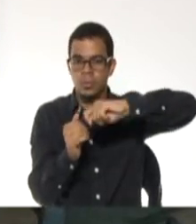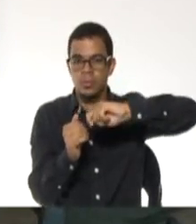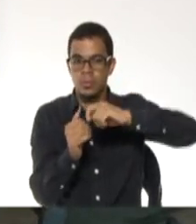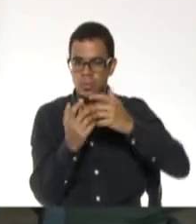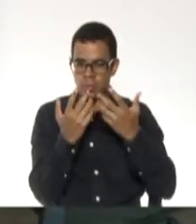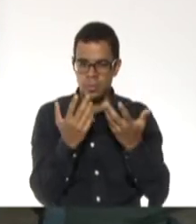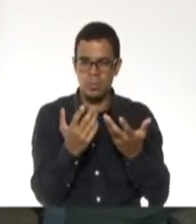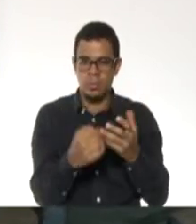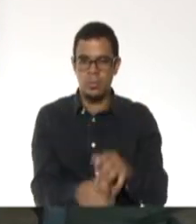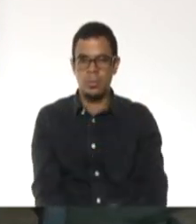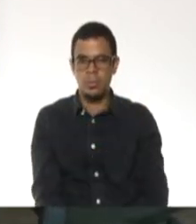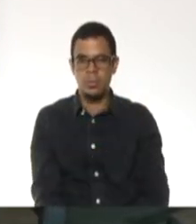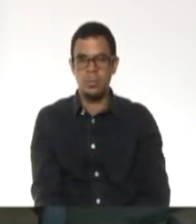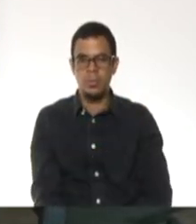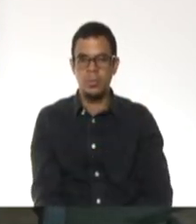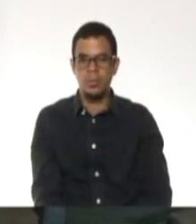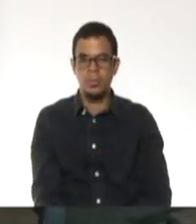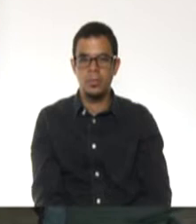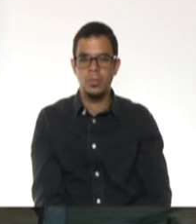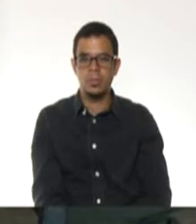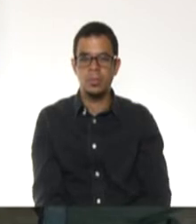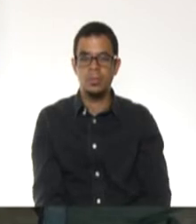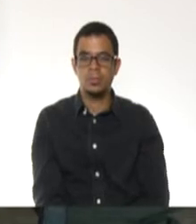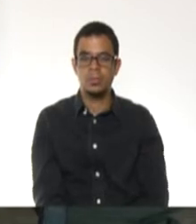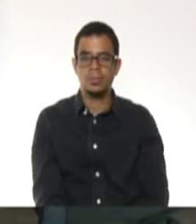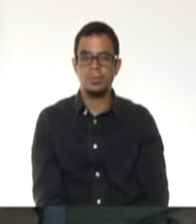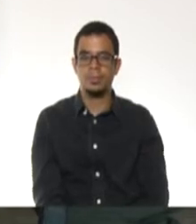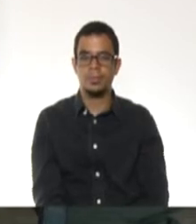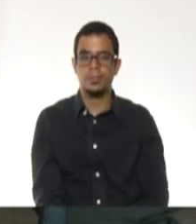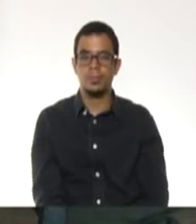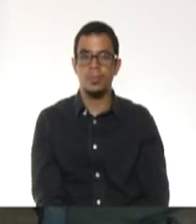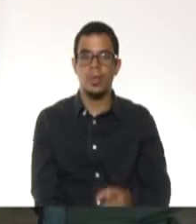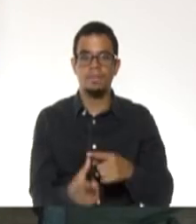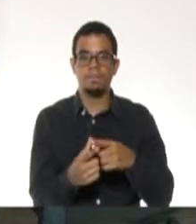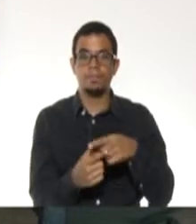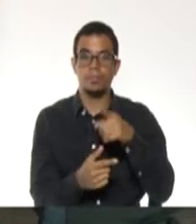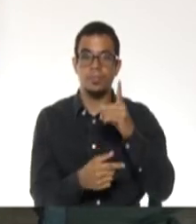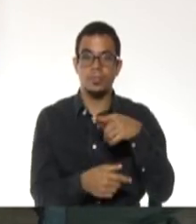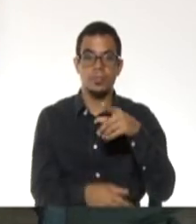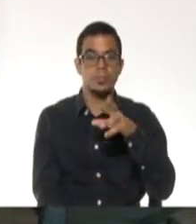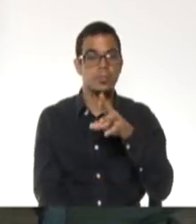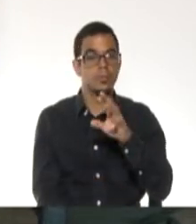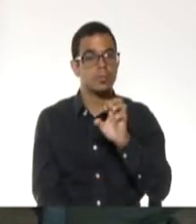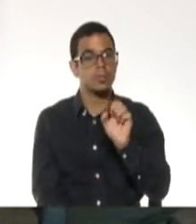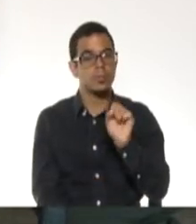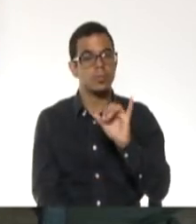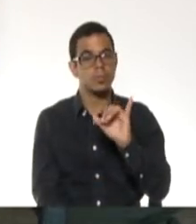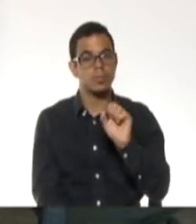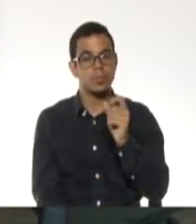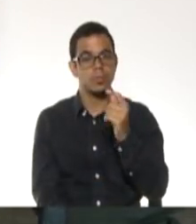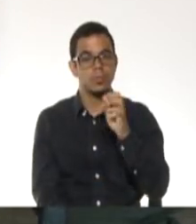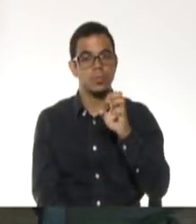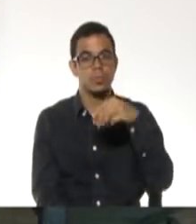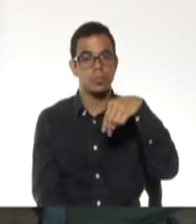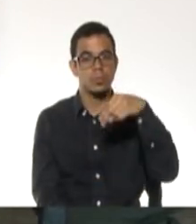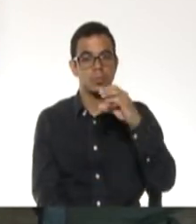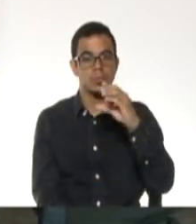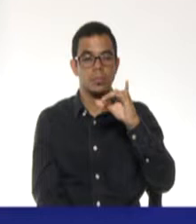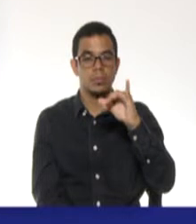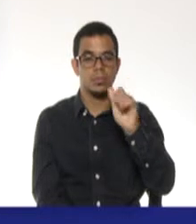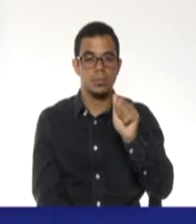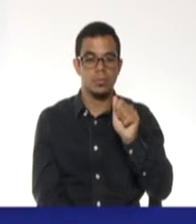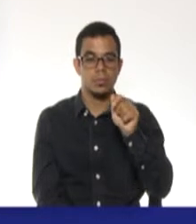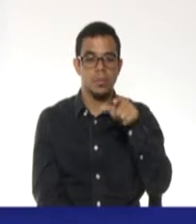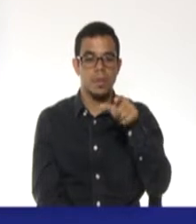los elementos de entrada y salida de la resistencia, y tenemos otro elemento de control